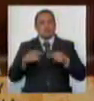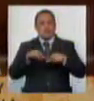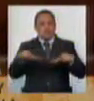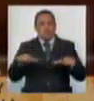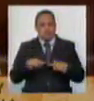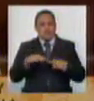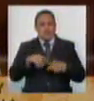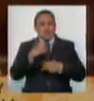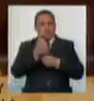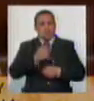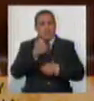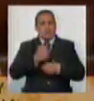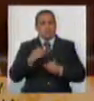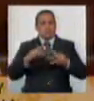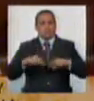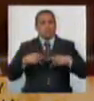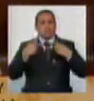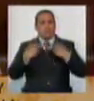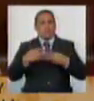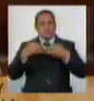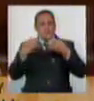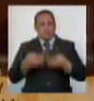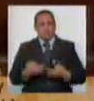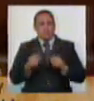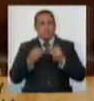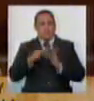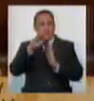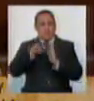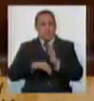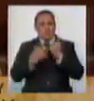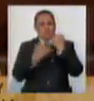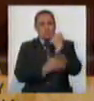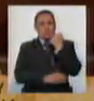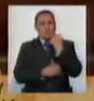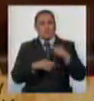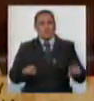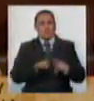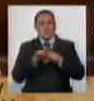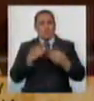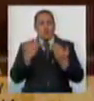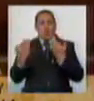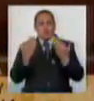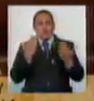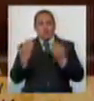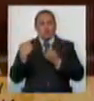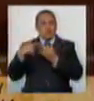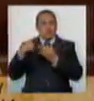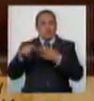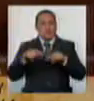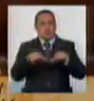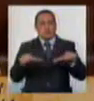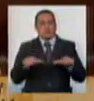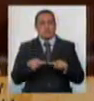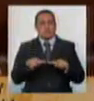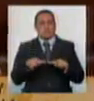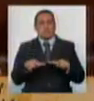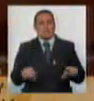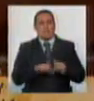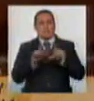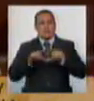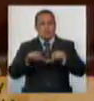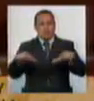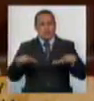agricultura que puede ser doblemente eficaz para reducir la pobreza en comparación con otros sectores. El